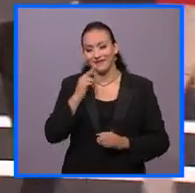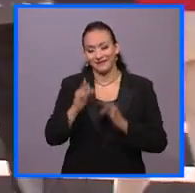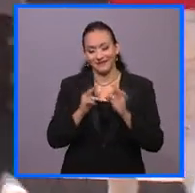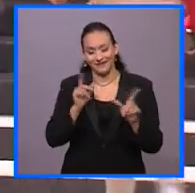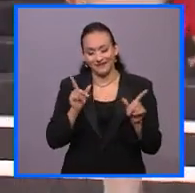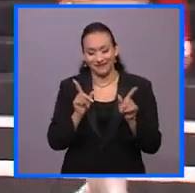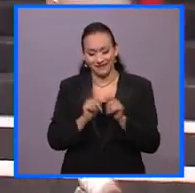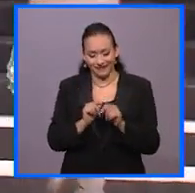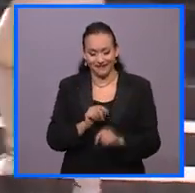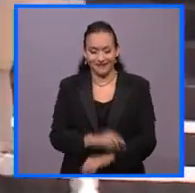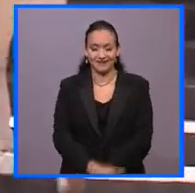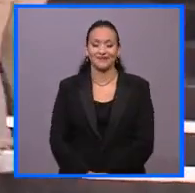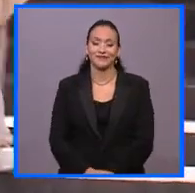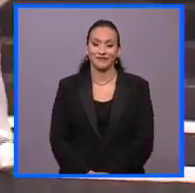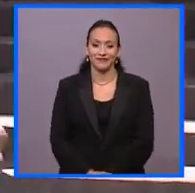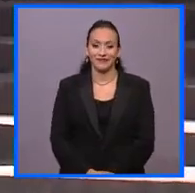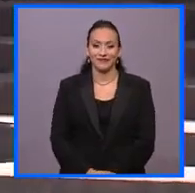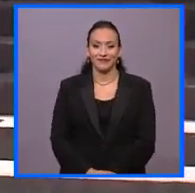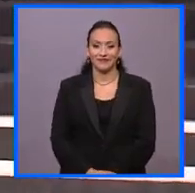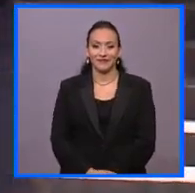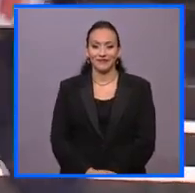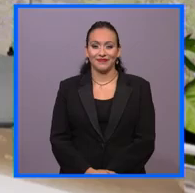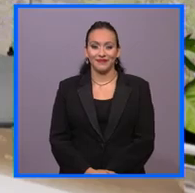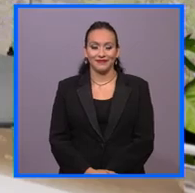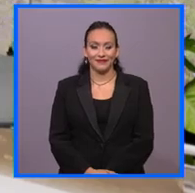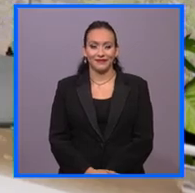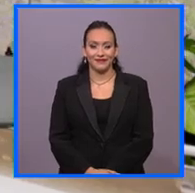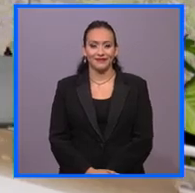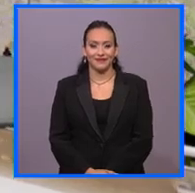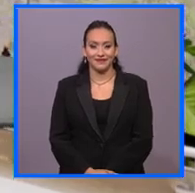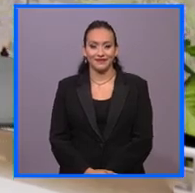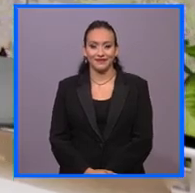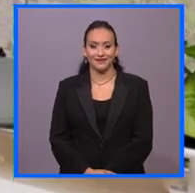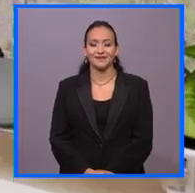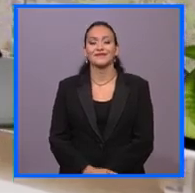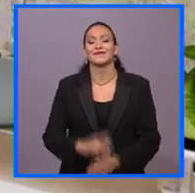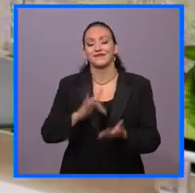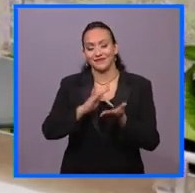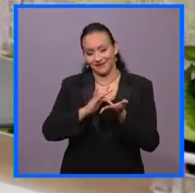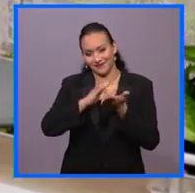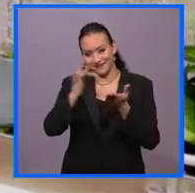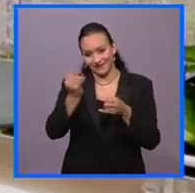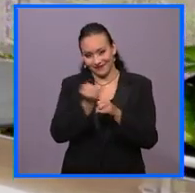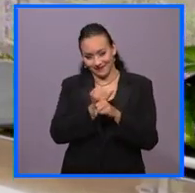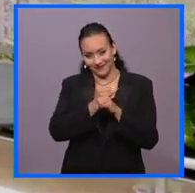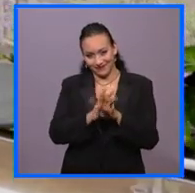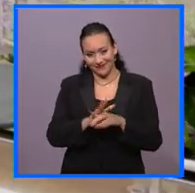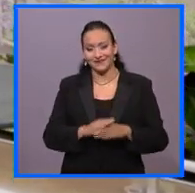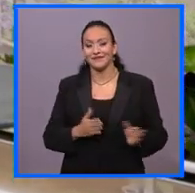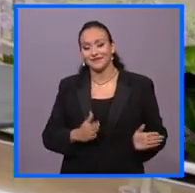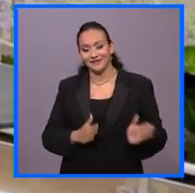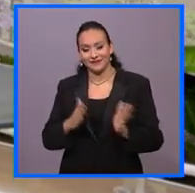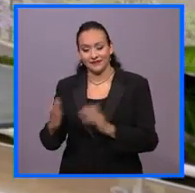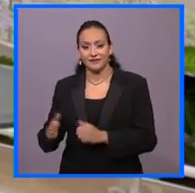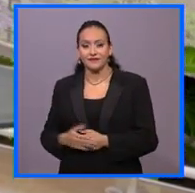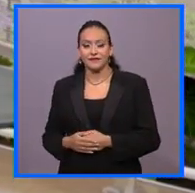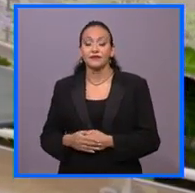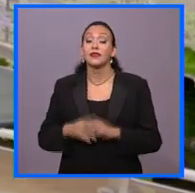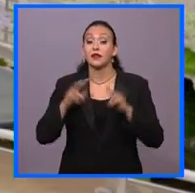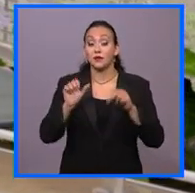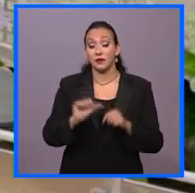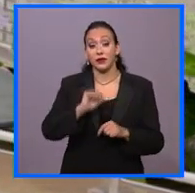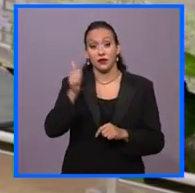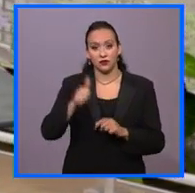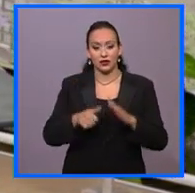Muchas gracias y muy buenas tardes para todos. Muchas gracias, Óscar, por tu información. En otros temas,